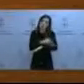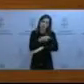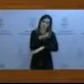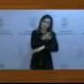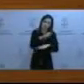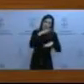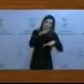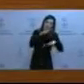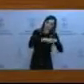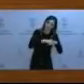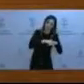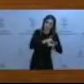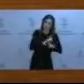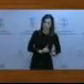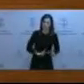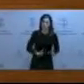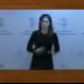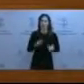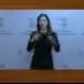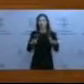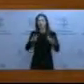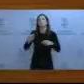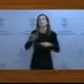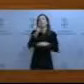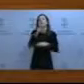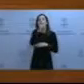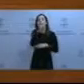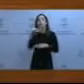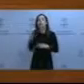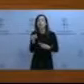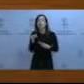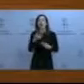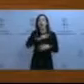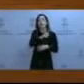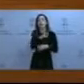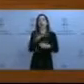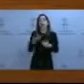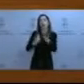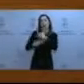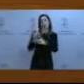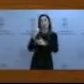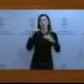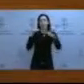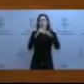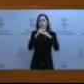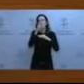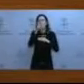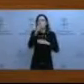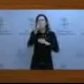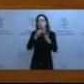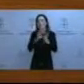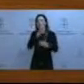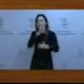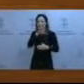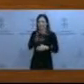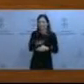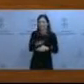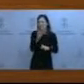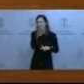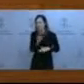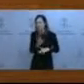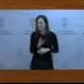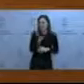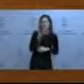¿no? Fíjense, la primera resolución está aprobada desde octubre de 2015. Creo que se aprobó exactamente el día 30